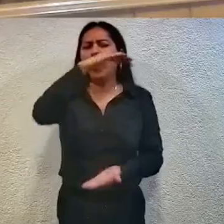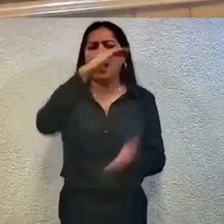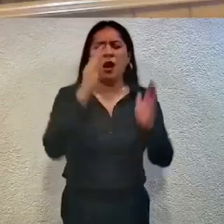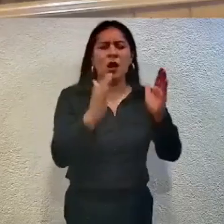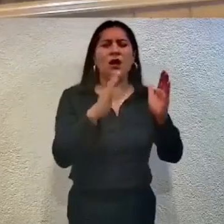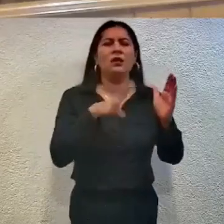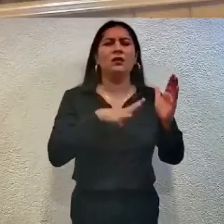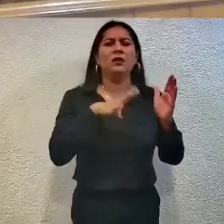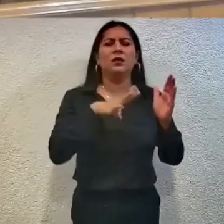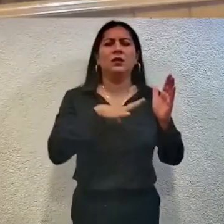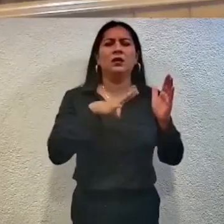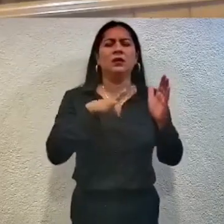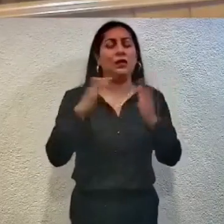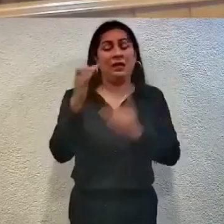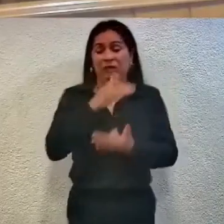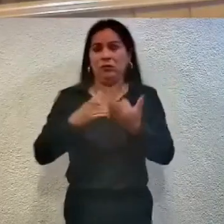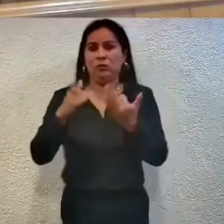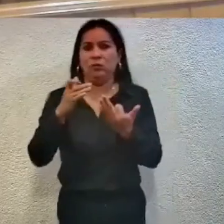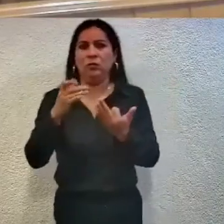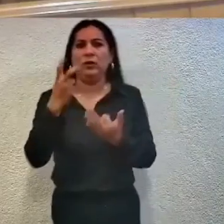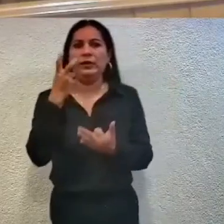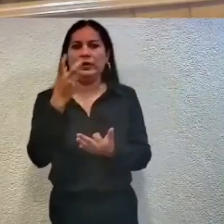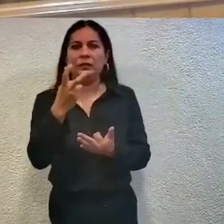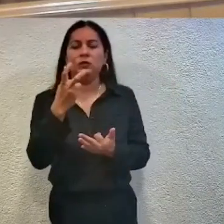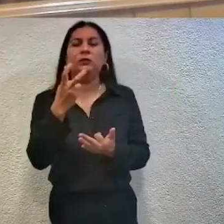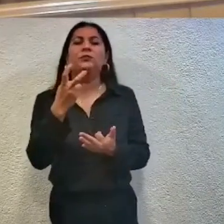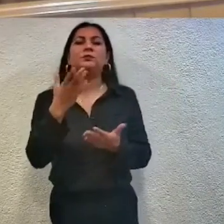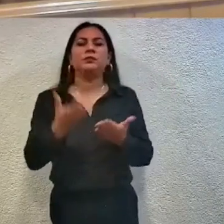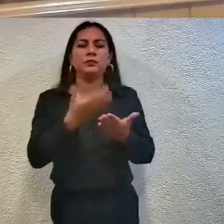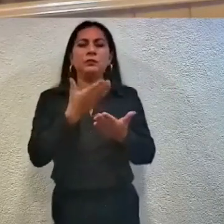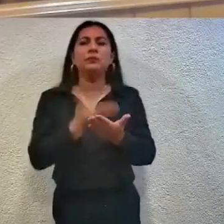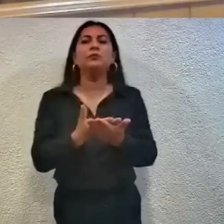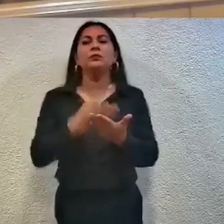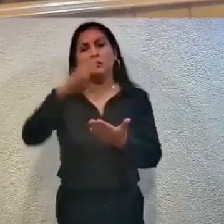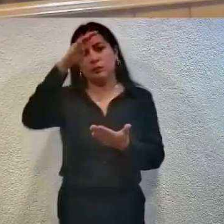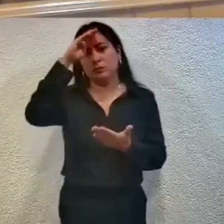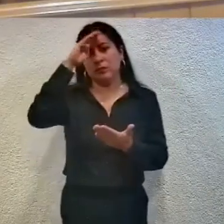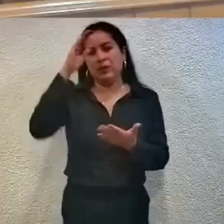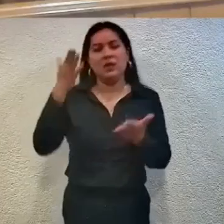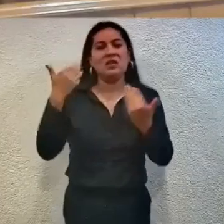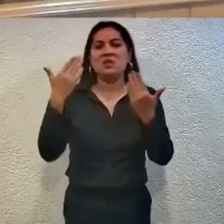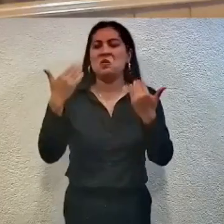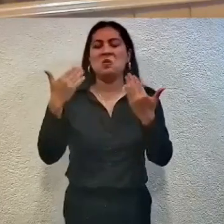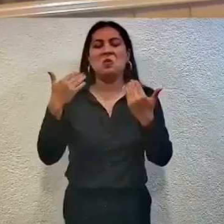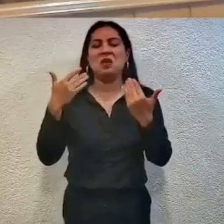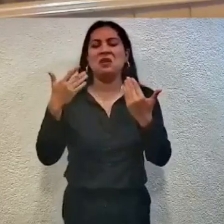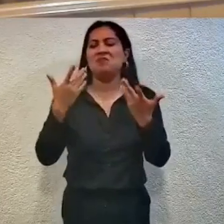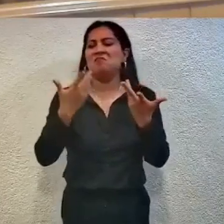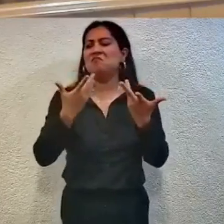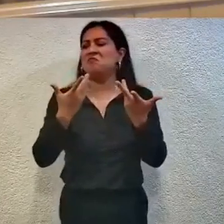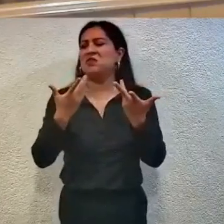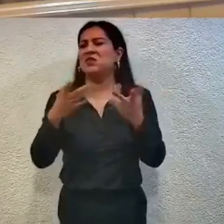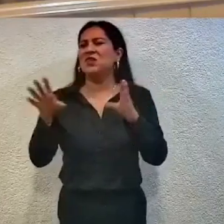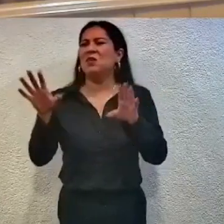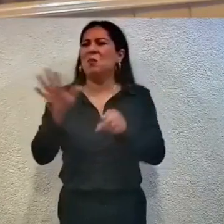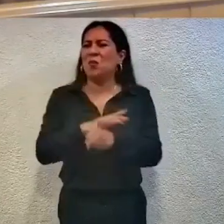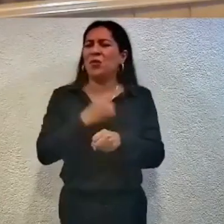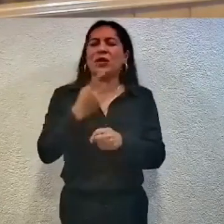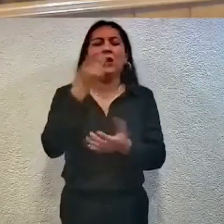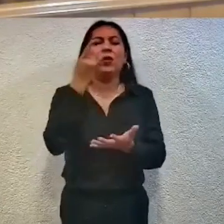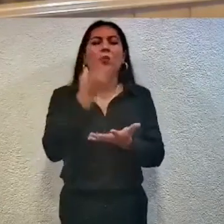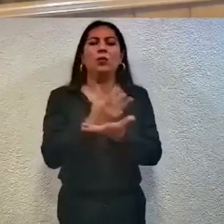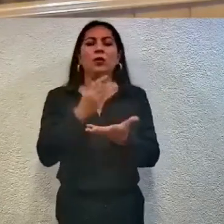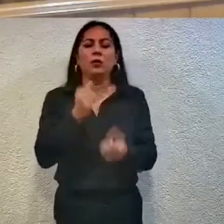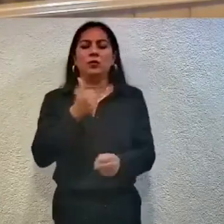fungieron en la sección completa. Esto así se propone al considerarse que no hay una justificación del por qué únicamente